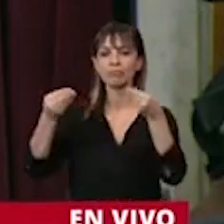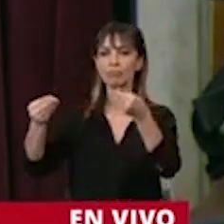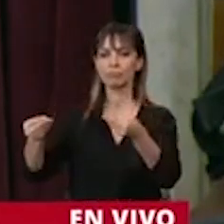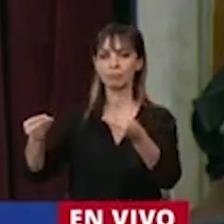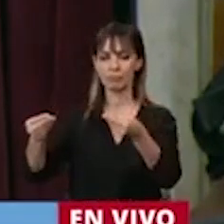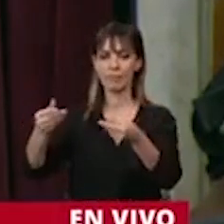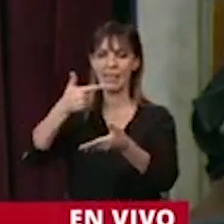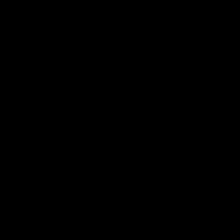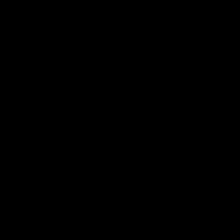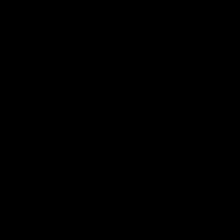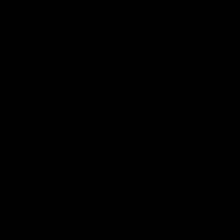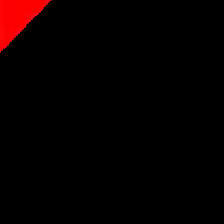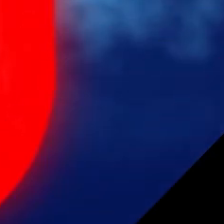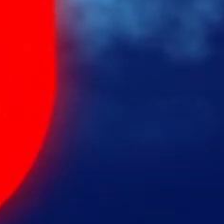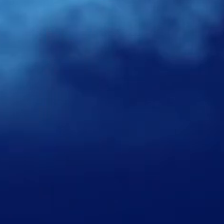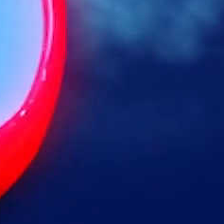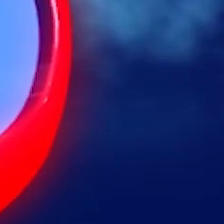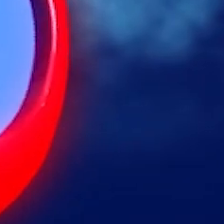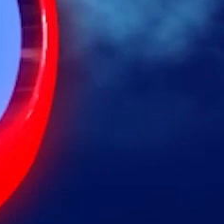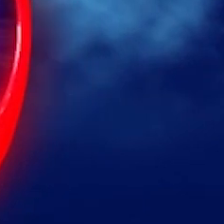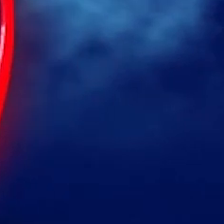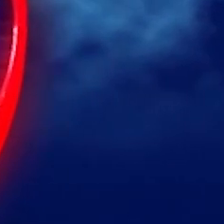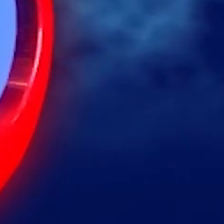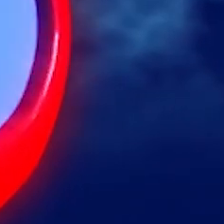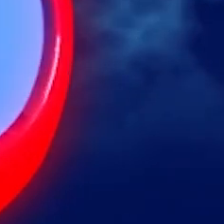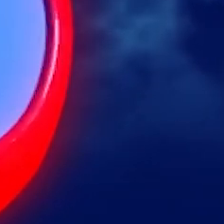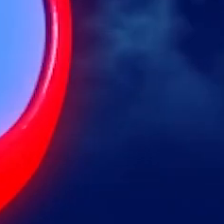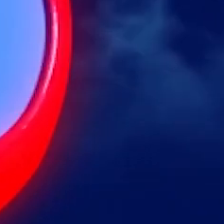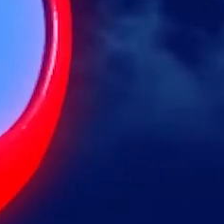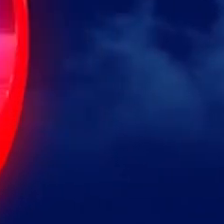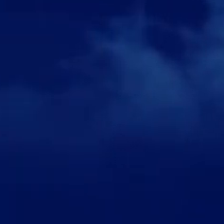honorable Senado.